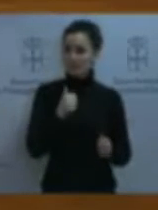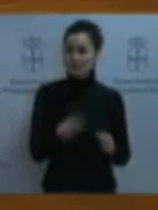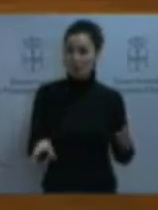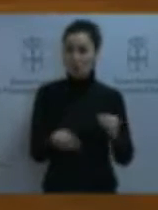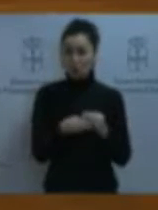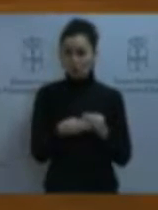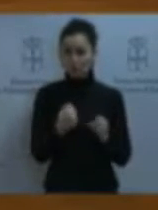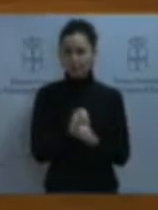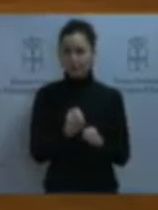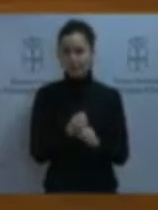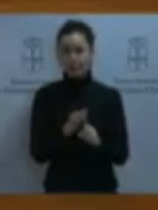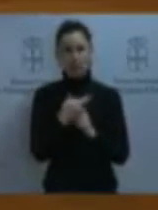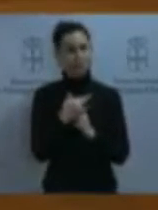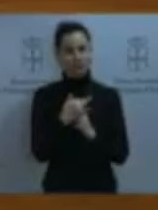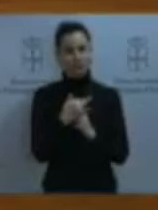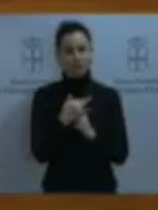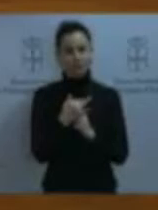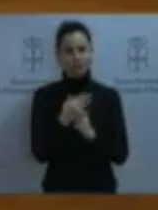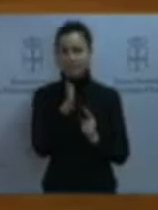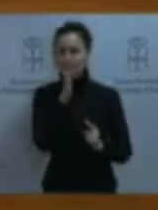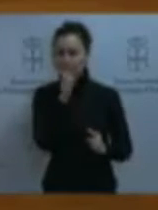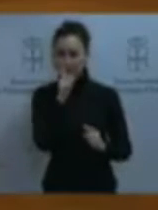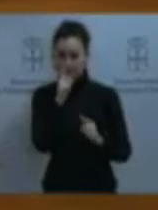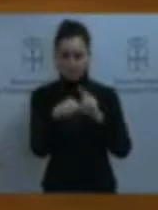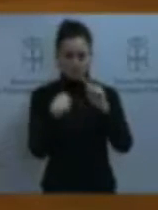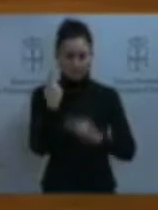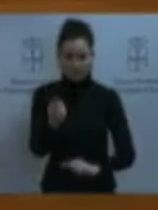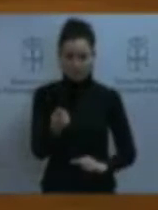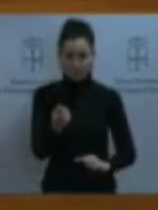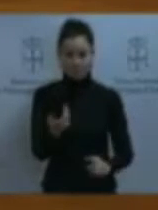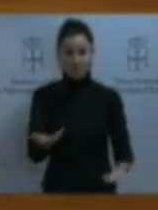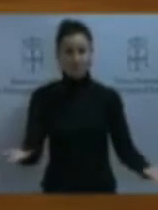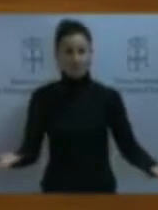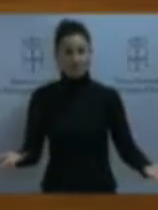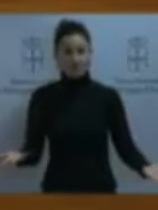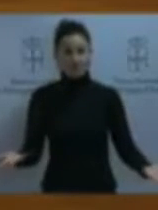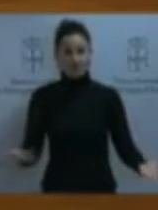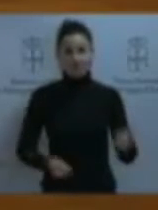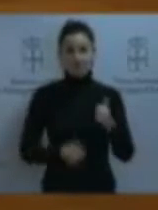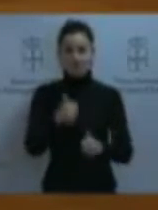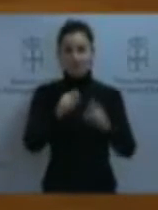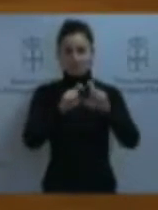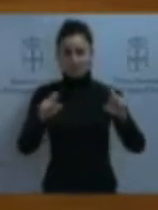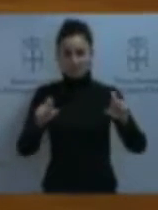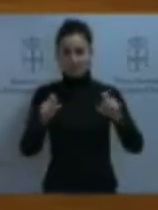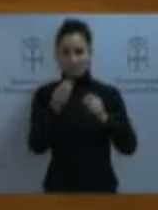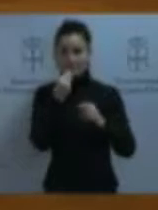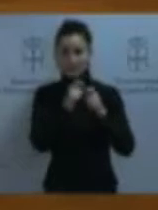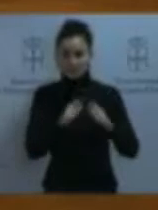de cara al año que viene. En nuestra propuesta pedíamos que el Gobierno del Principado de Asturias